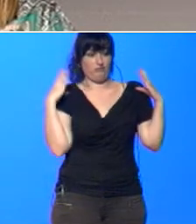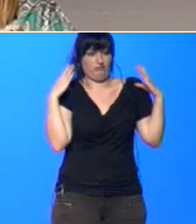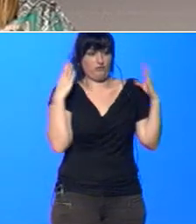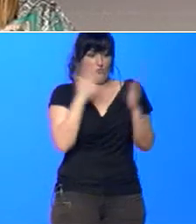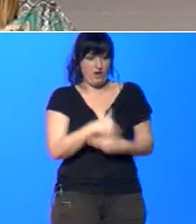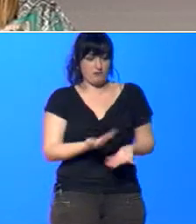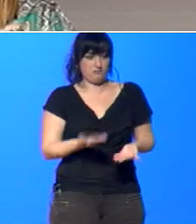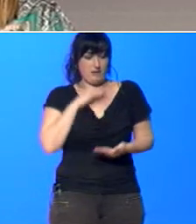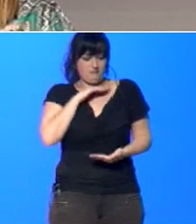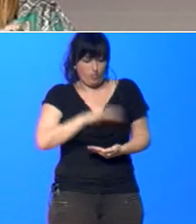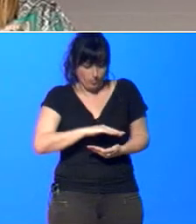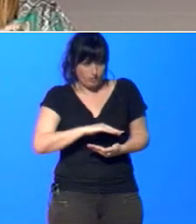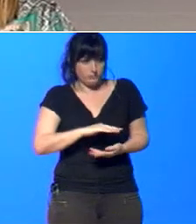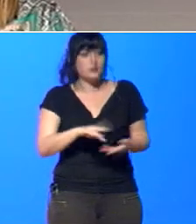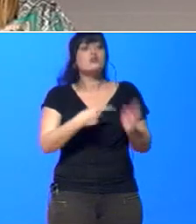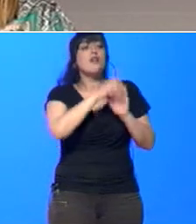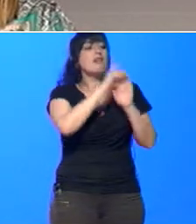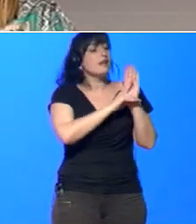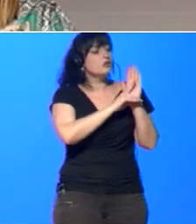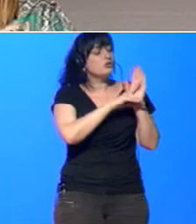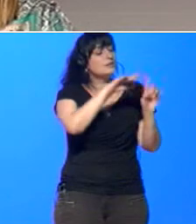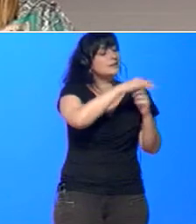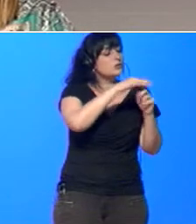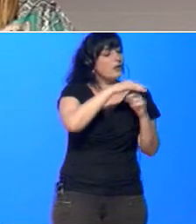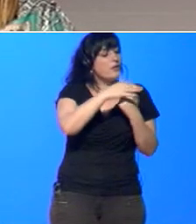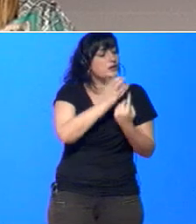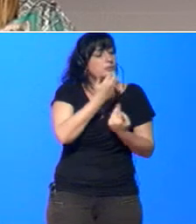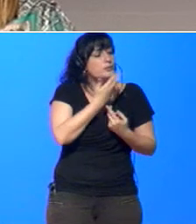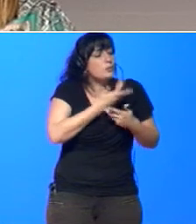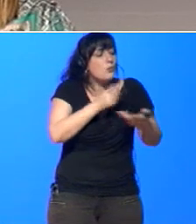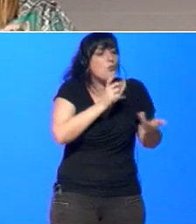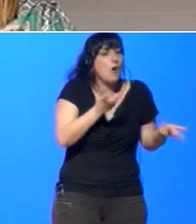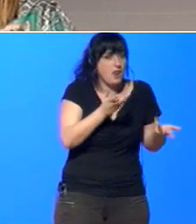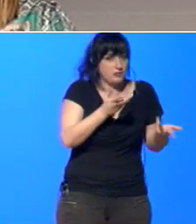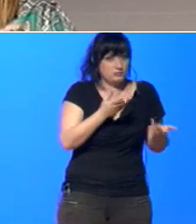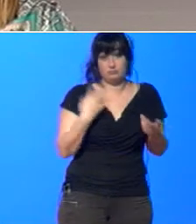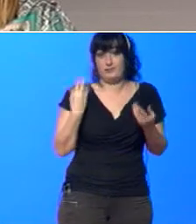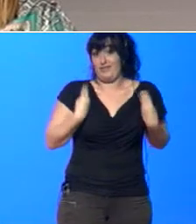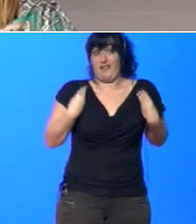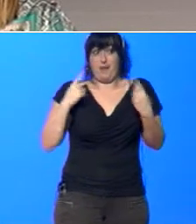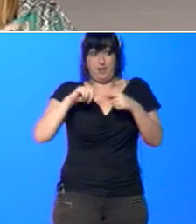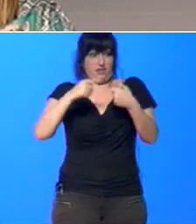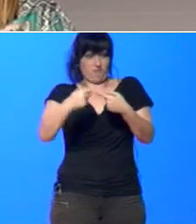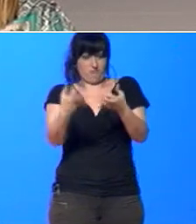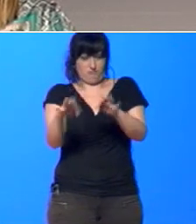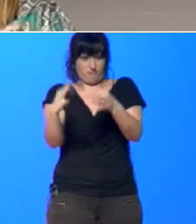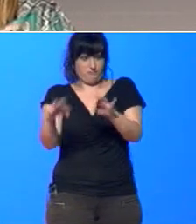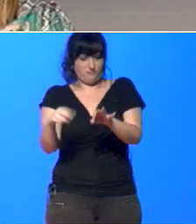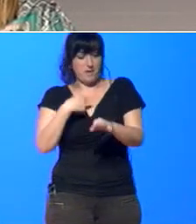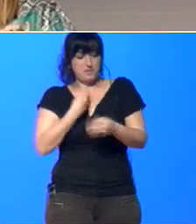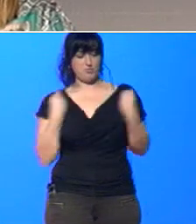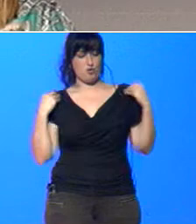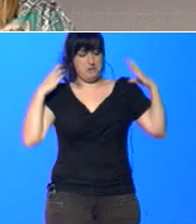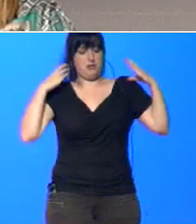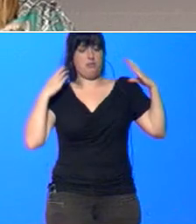de situaciones? En el decreto se remarca mucho de la vida cotidiana, de lo cotidiano, me hacen a mí competente. Dices